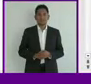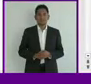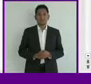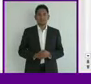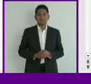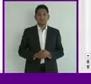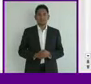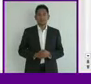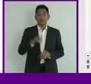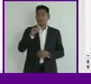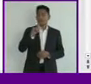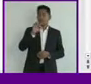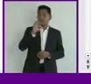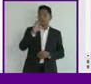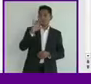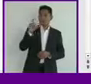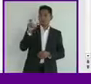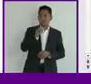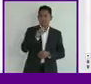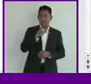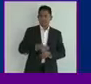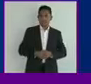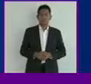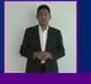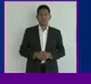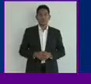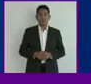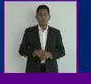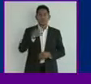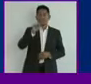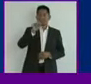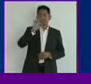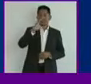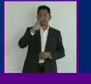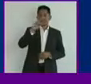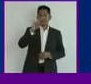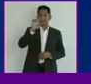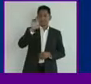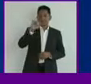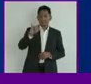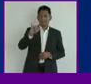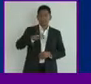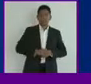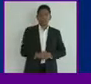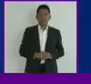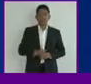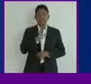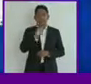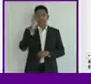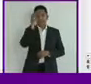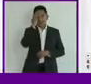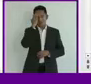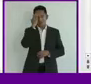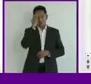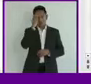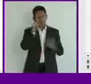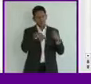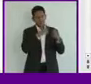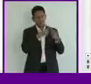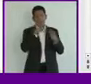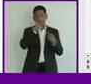El Tribunal Electoral de la Ciudad de México y la Secretaría de Educación de esta ciudad hacen el presente reconocimiento a